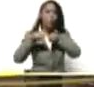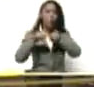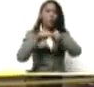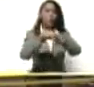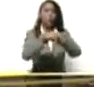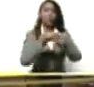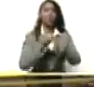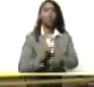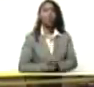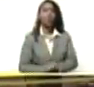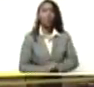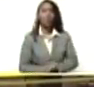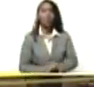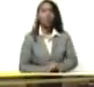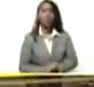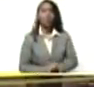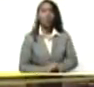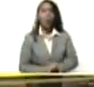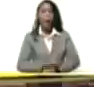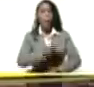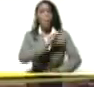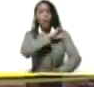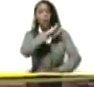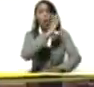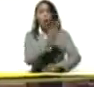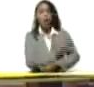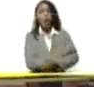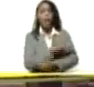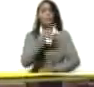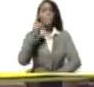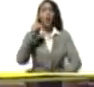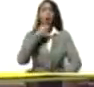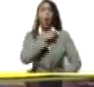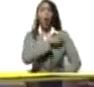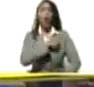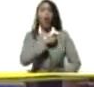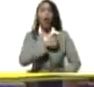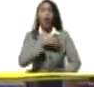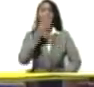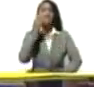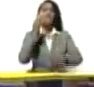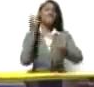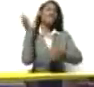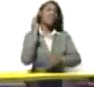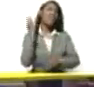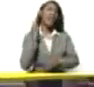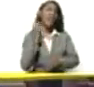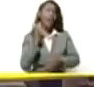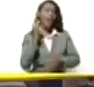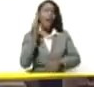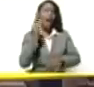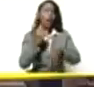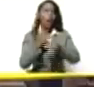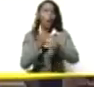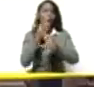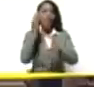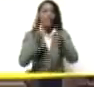como único camino al desarrollo de una venezuela unida de una venezuela